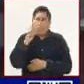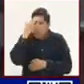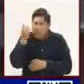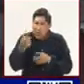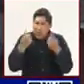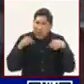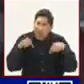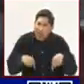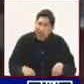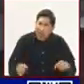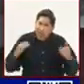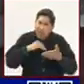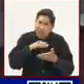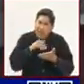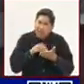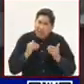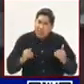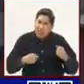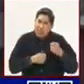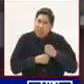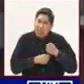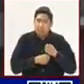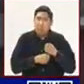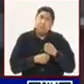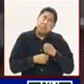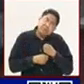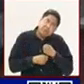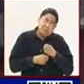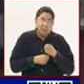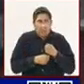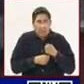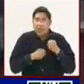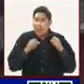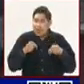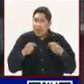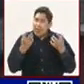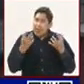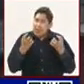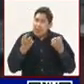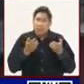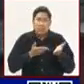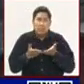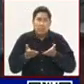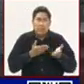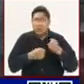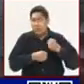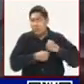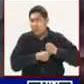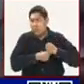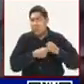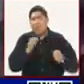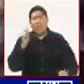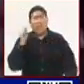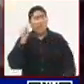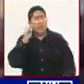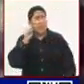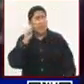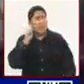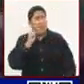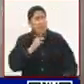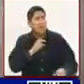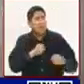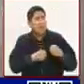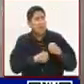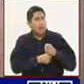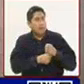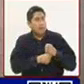por qué viniste hasta acá a la ciudad de La Paz? No, me vine aquí a prestar mi servicio militar, ya que en allá hay un cuartel